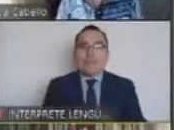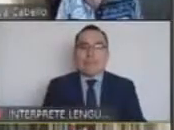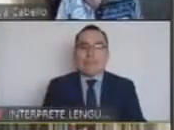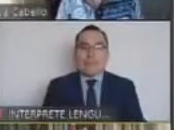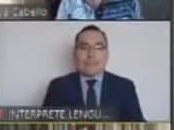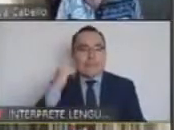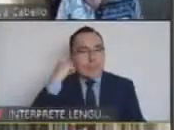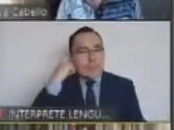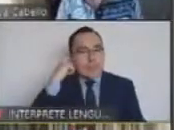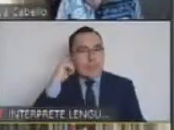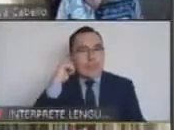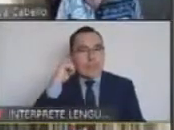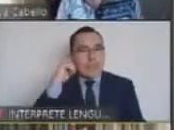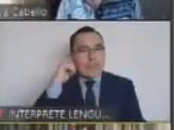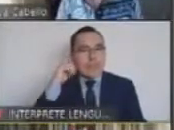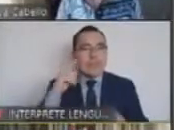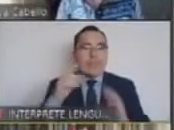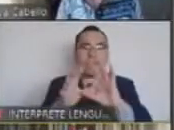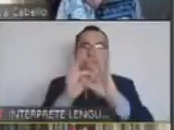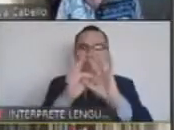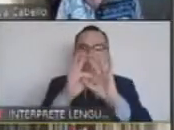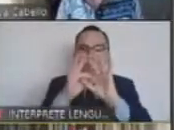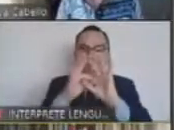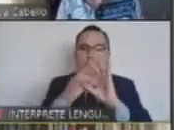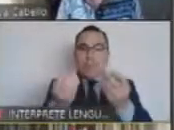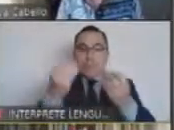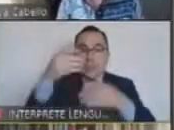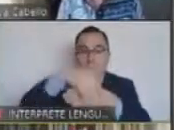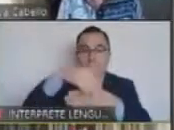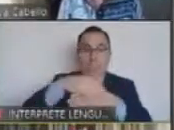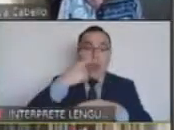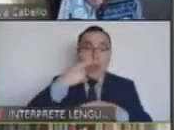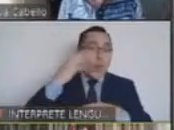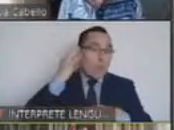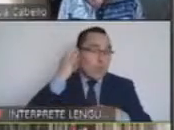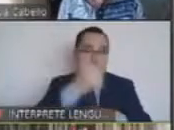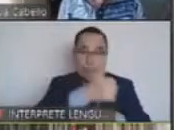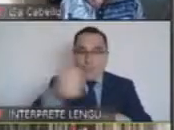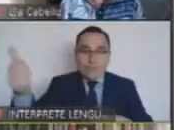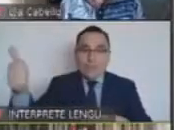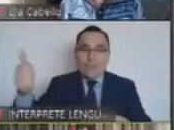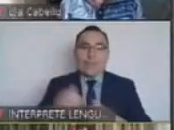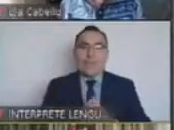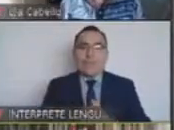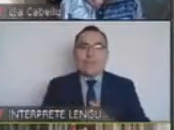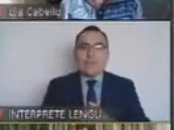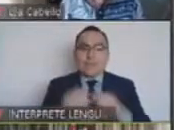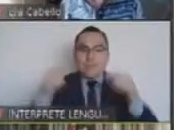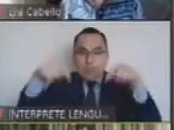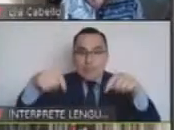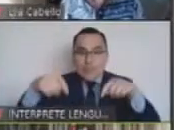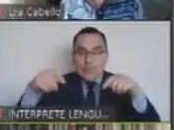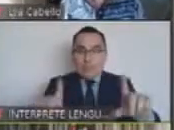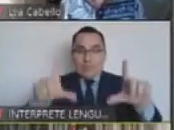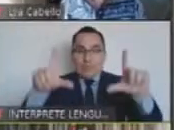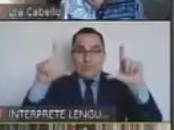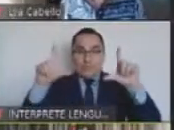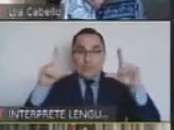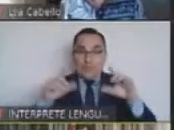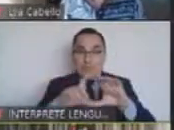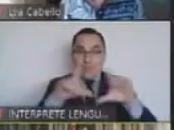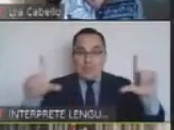Muchas gracias. Buenas tardes a todas y todos. Voy a he traído una pequeña presentación, voy a